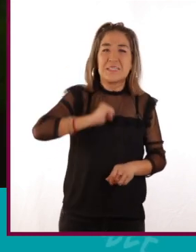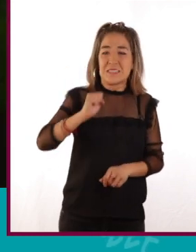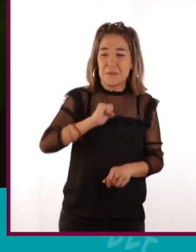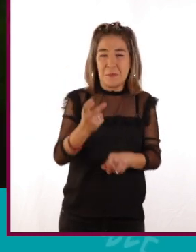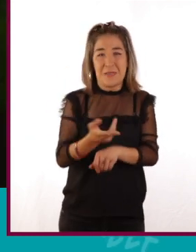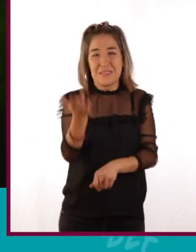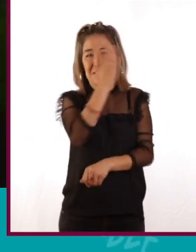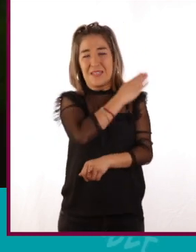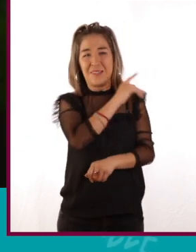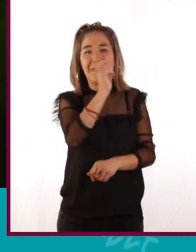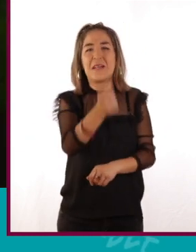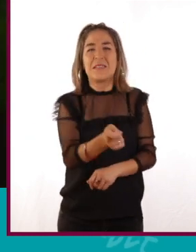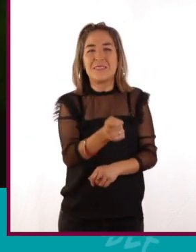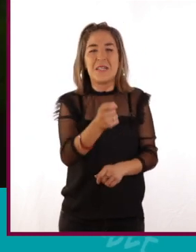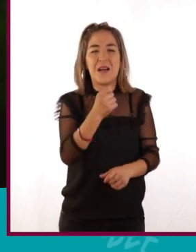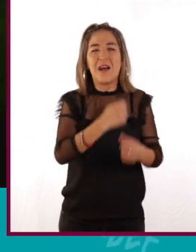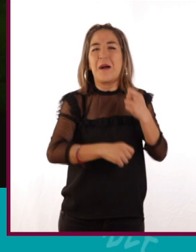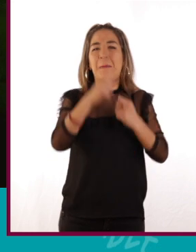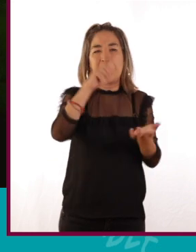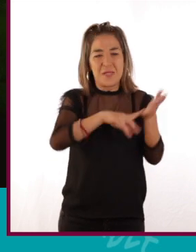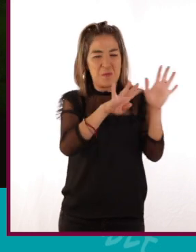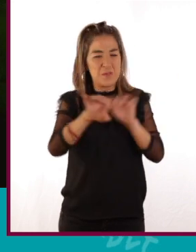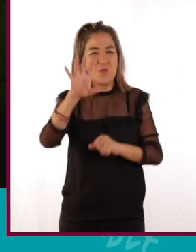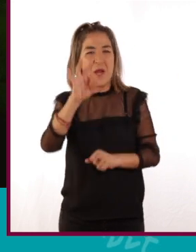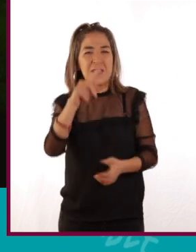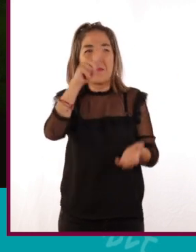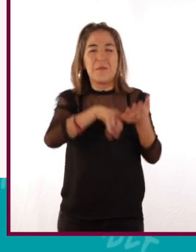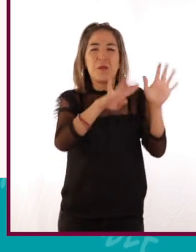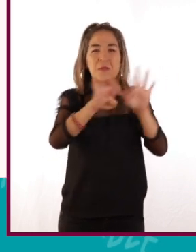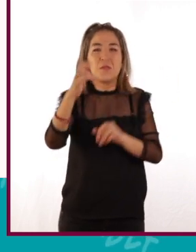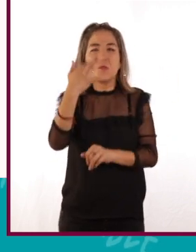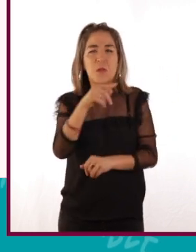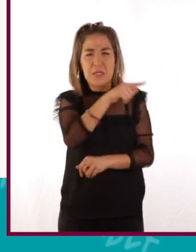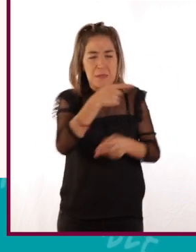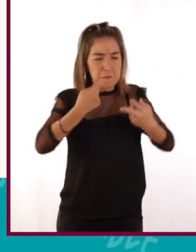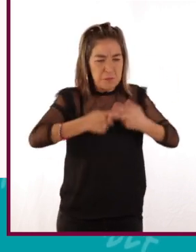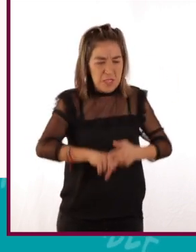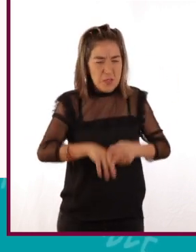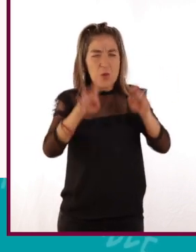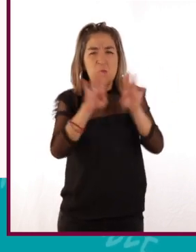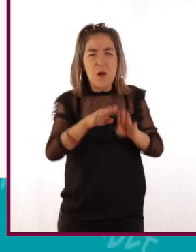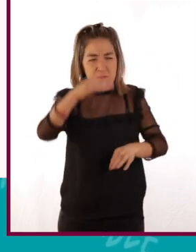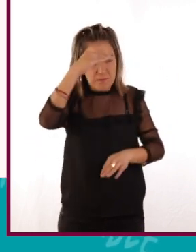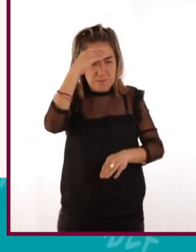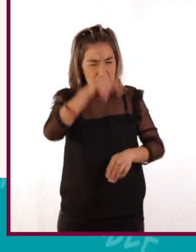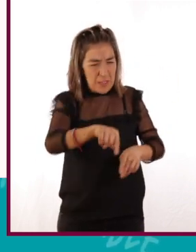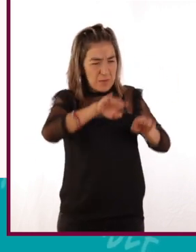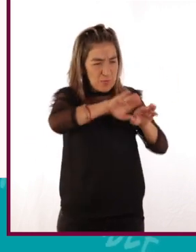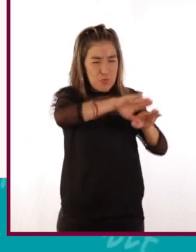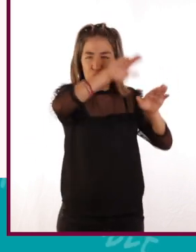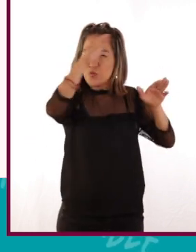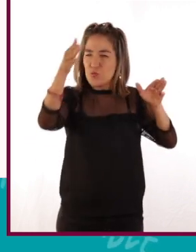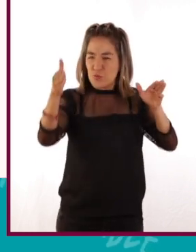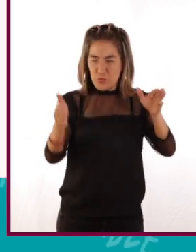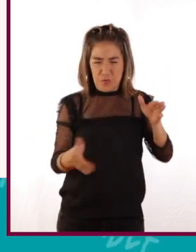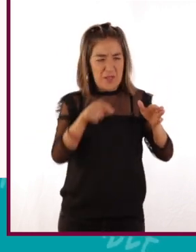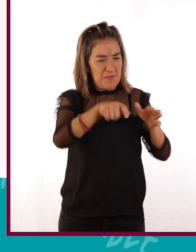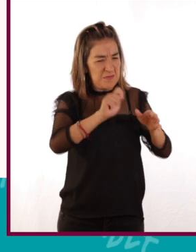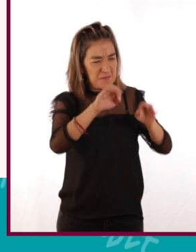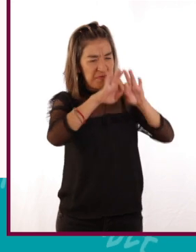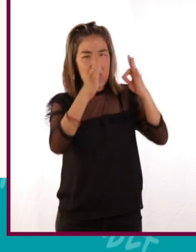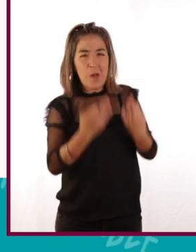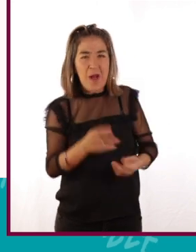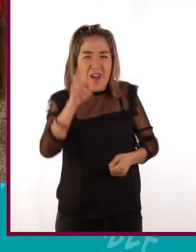en el siglo pasado, en los años 40, 50, empezó a estudiar las cúpulas, pero